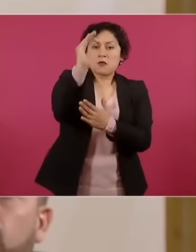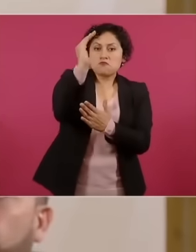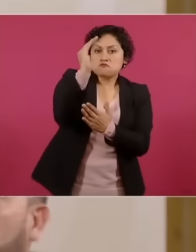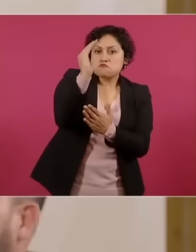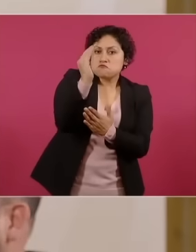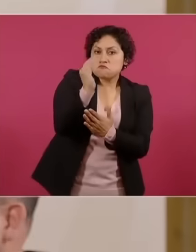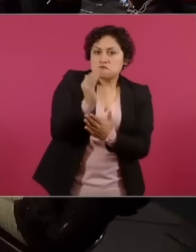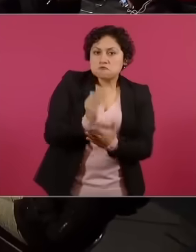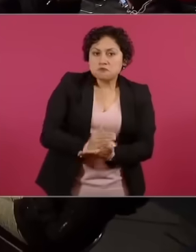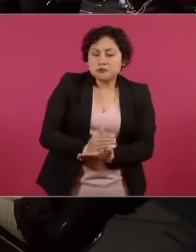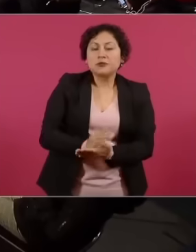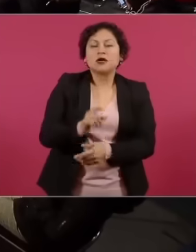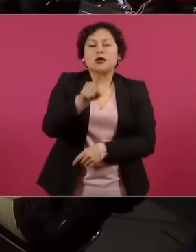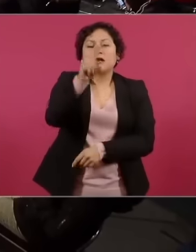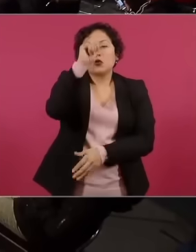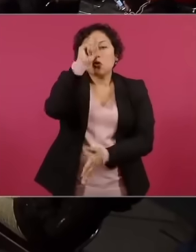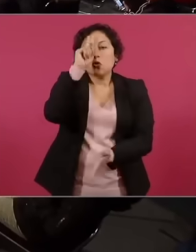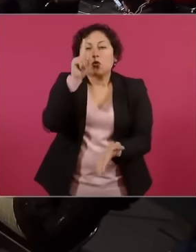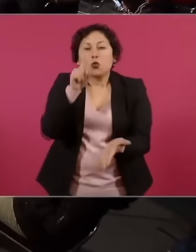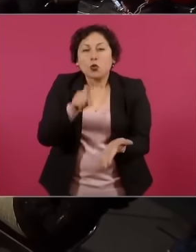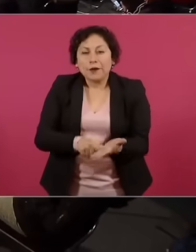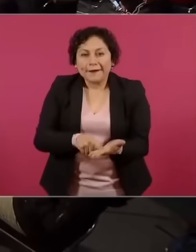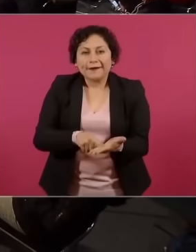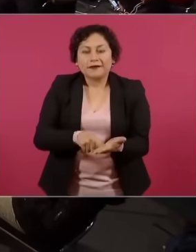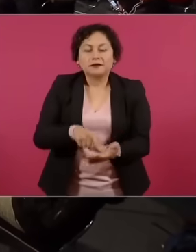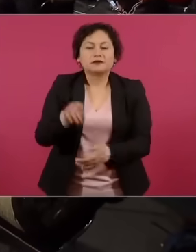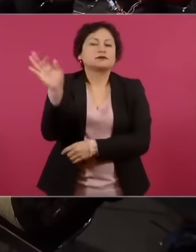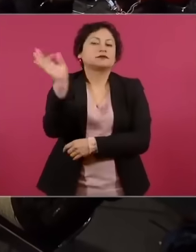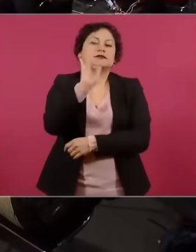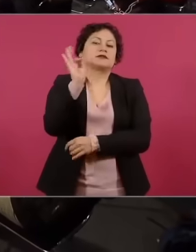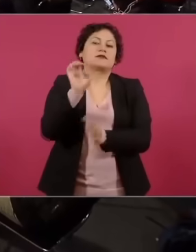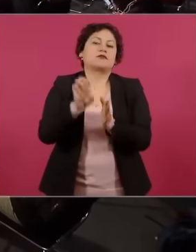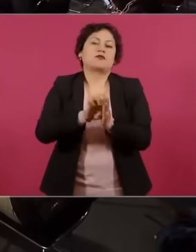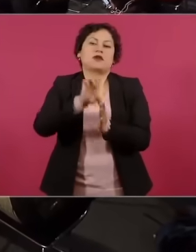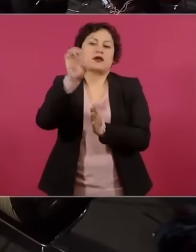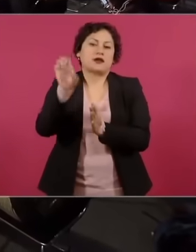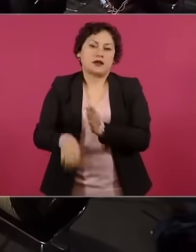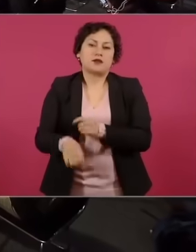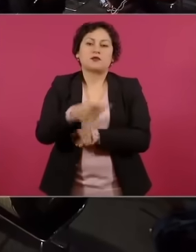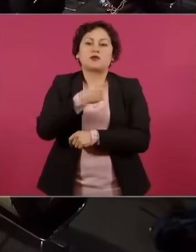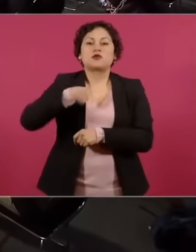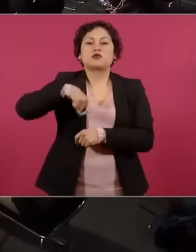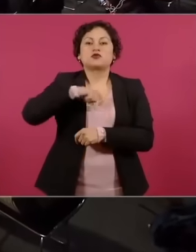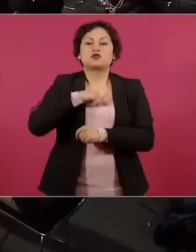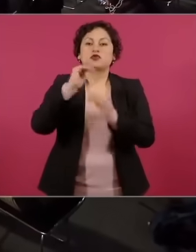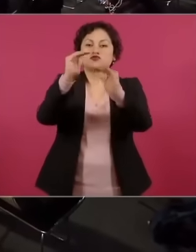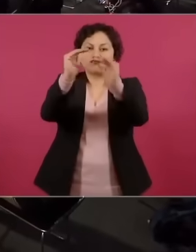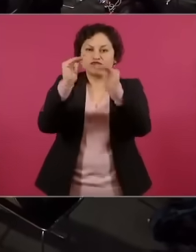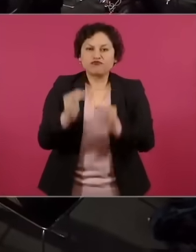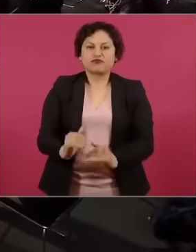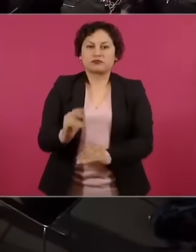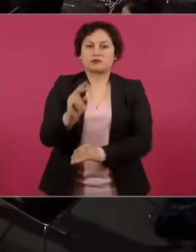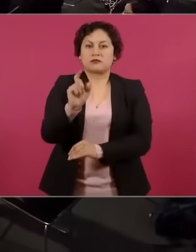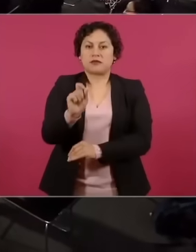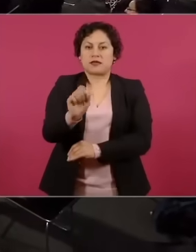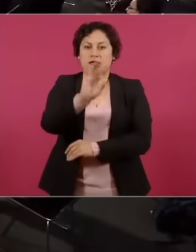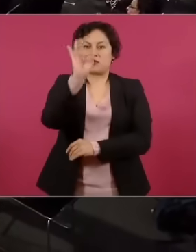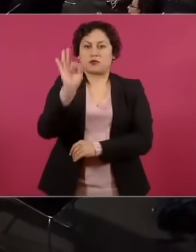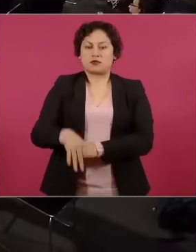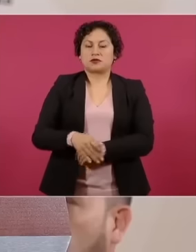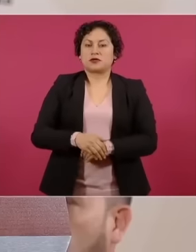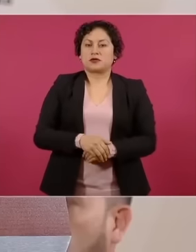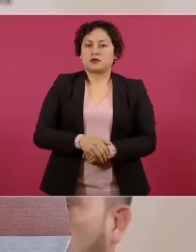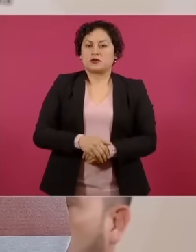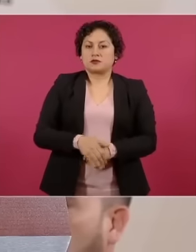Imagínate si no hubiésemos podido bajar al 20%. Pero ¿por qué no pones todas las demás?